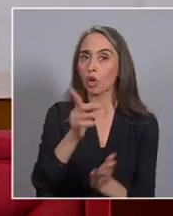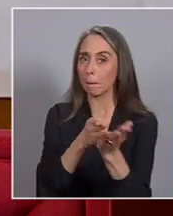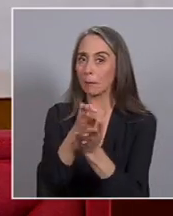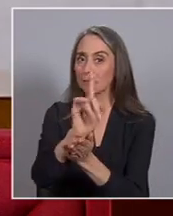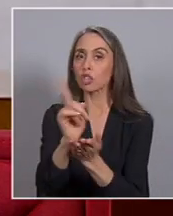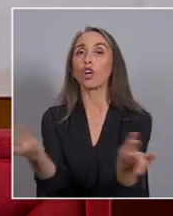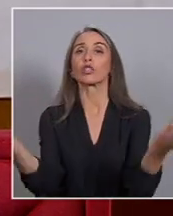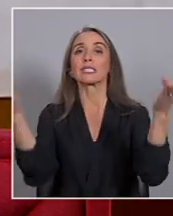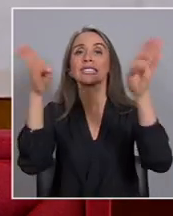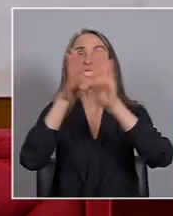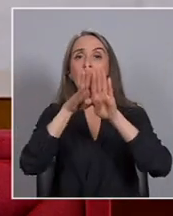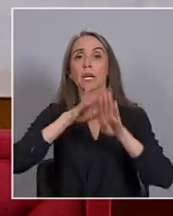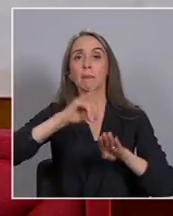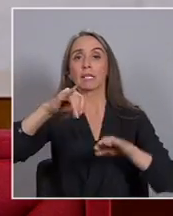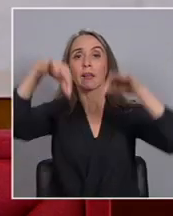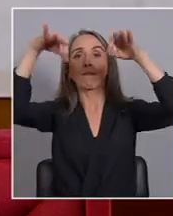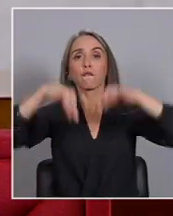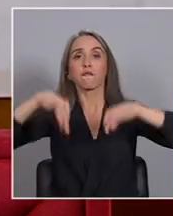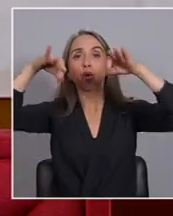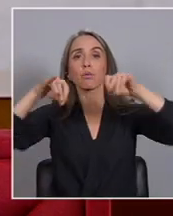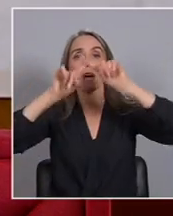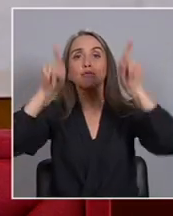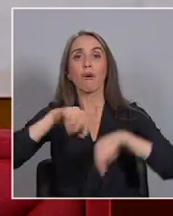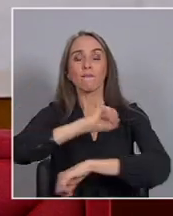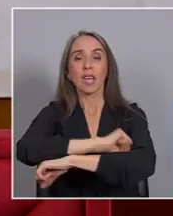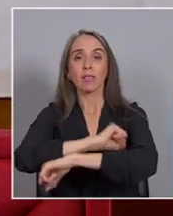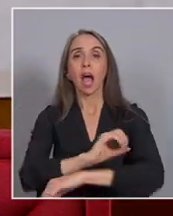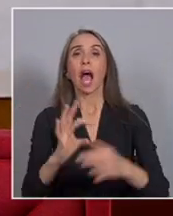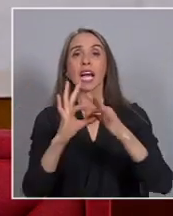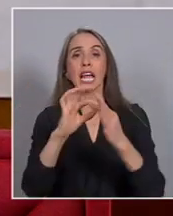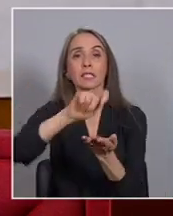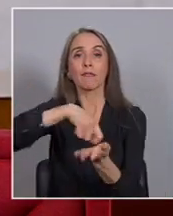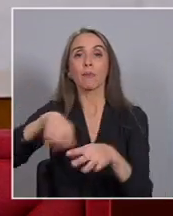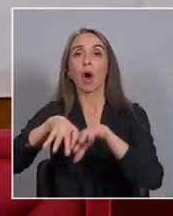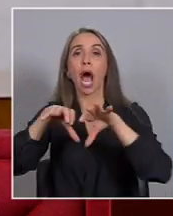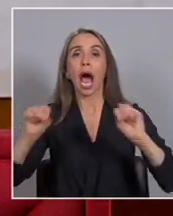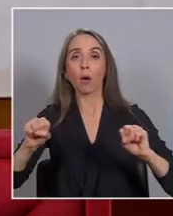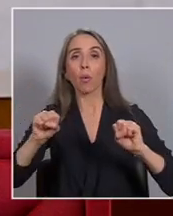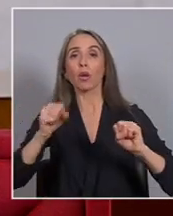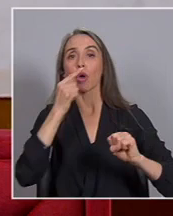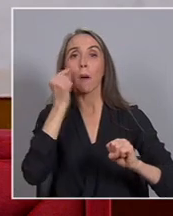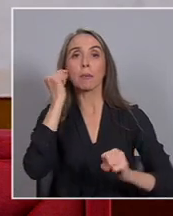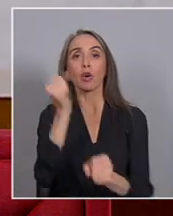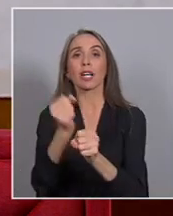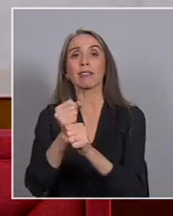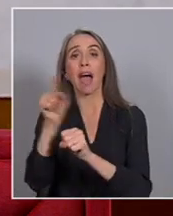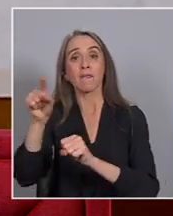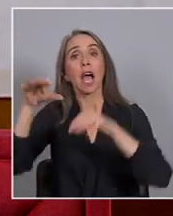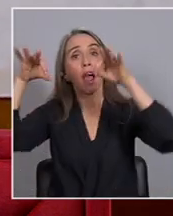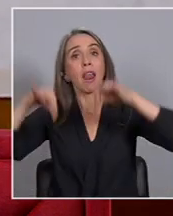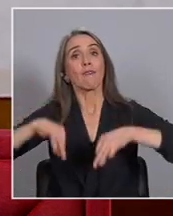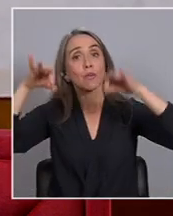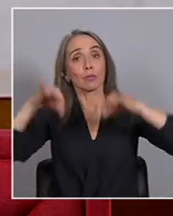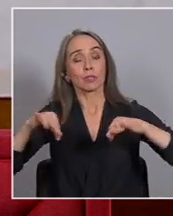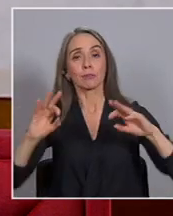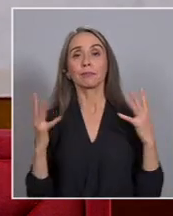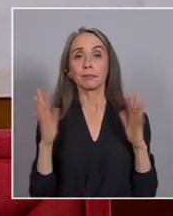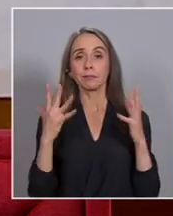con el cierre definitivo de la Fundación Ventanas, gracias al acuerdo al que llegamos con las y los trabajadores.